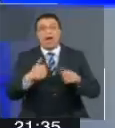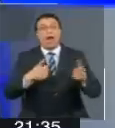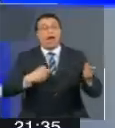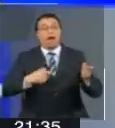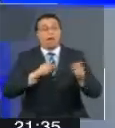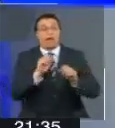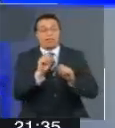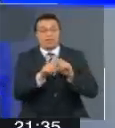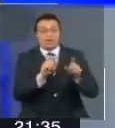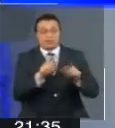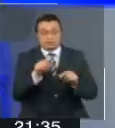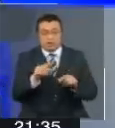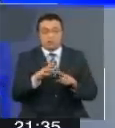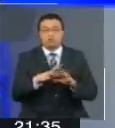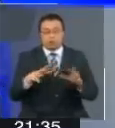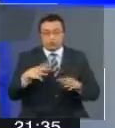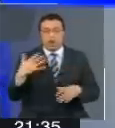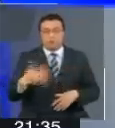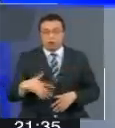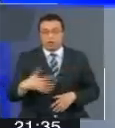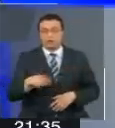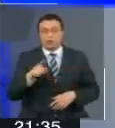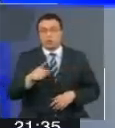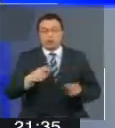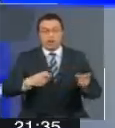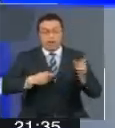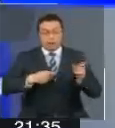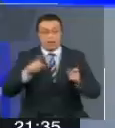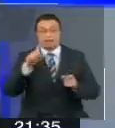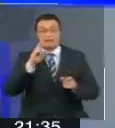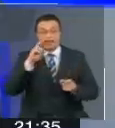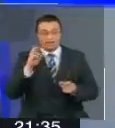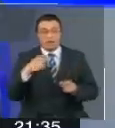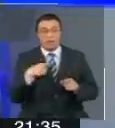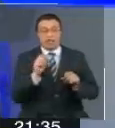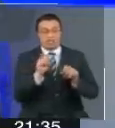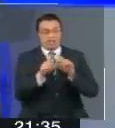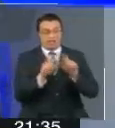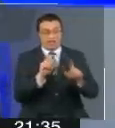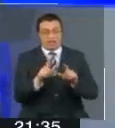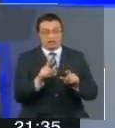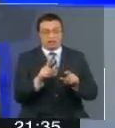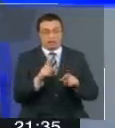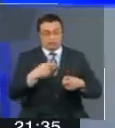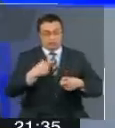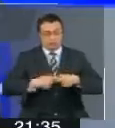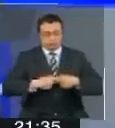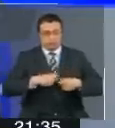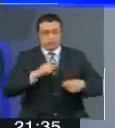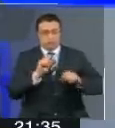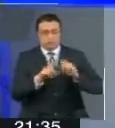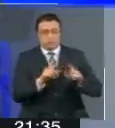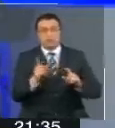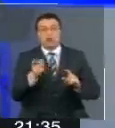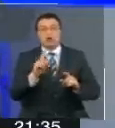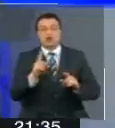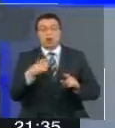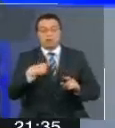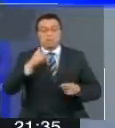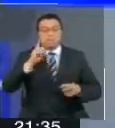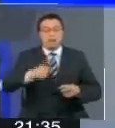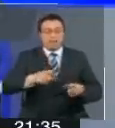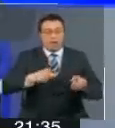defensivas, muy importante. Un arma sirve para defenderse, para resistir, no para